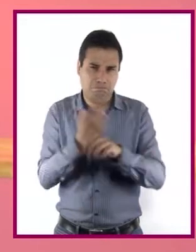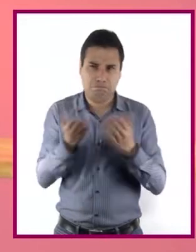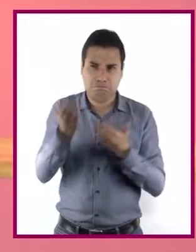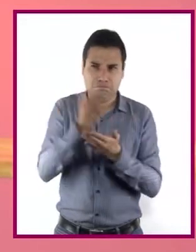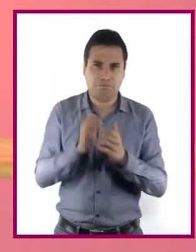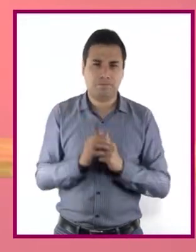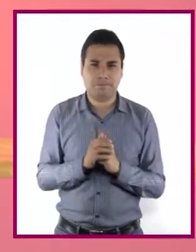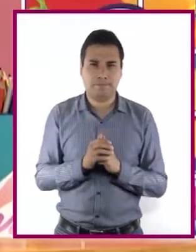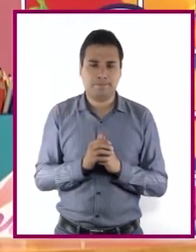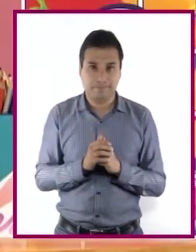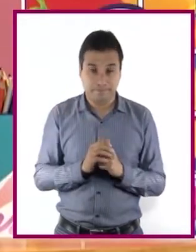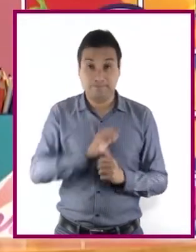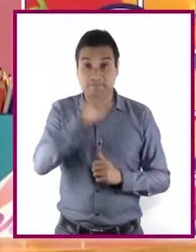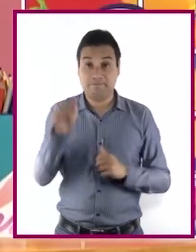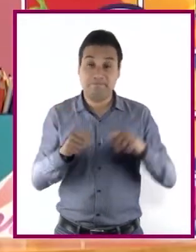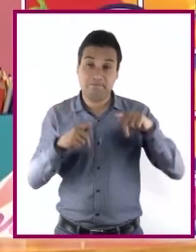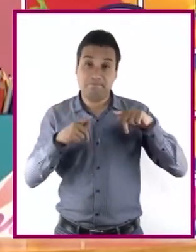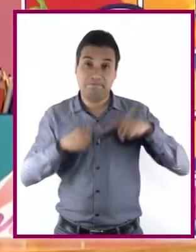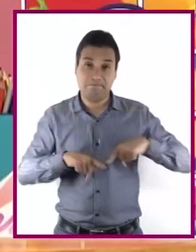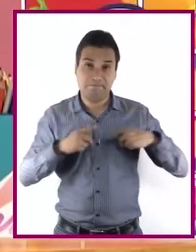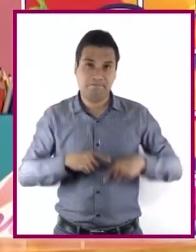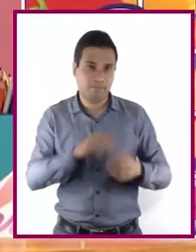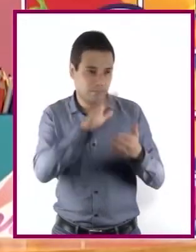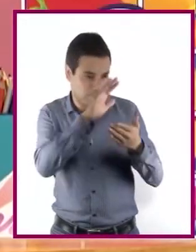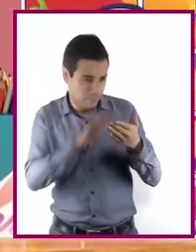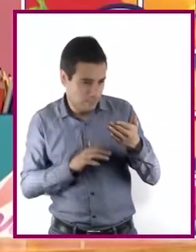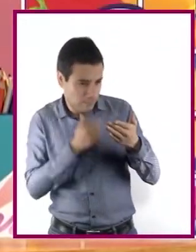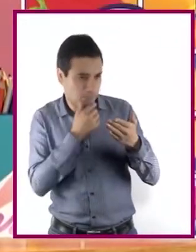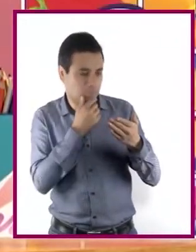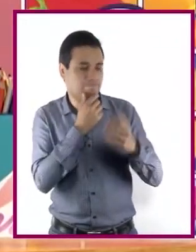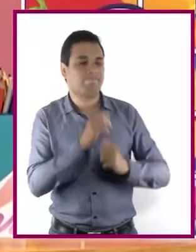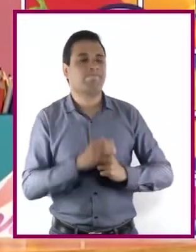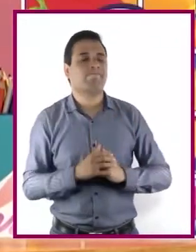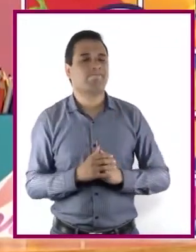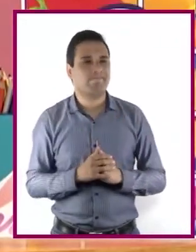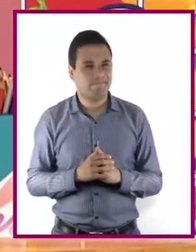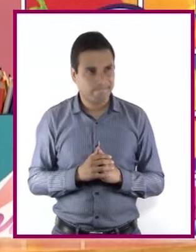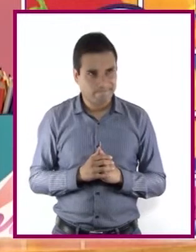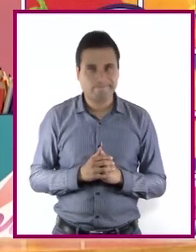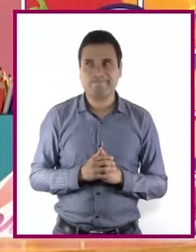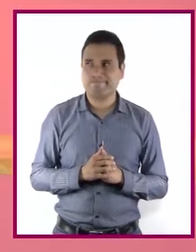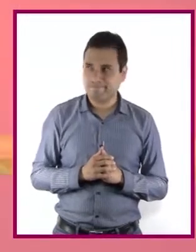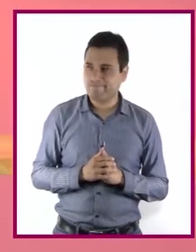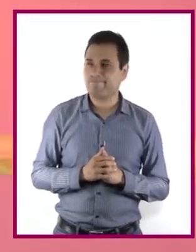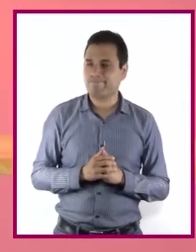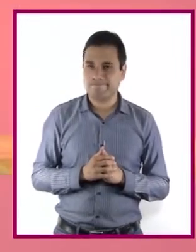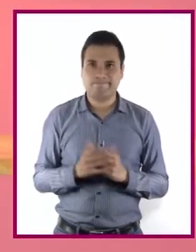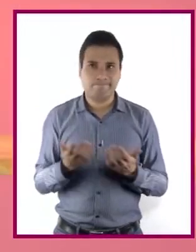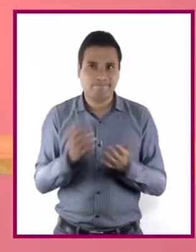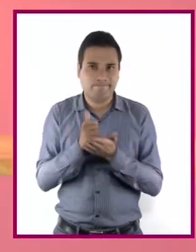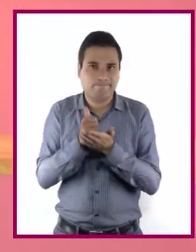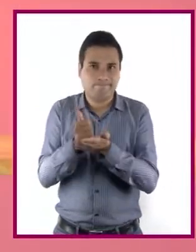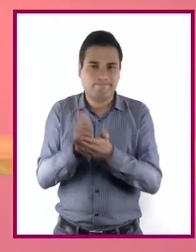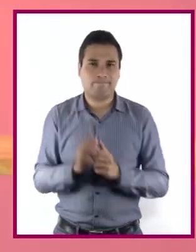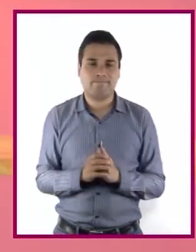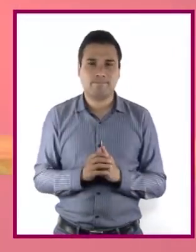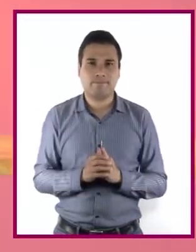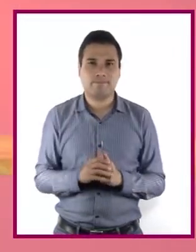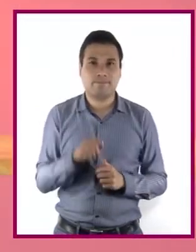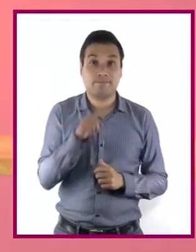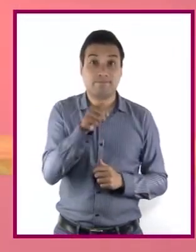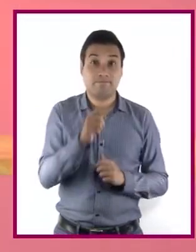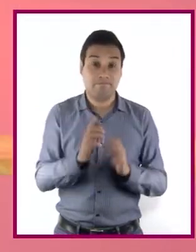el elenco lea la crítica, tendrá más en claro lo importante de la heteroevaluación. Ahora que ya vivieron en carne propia